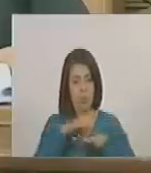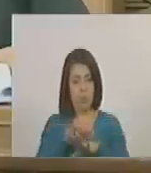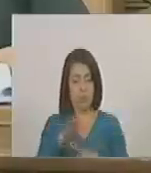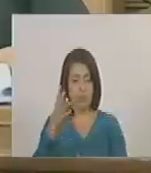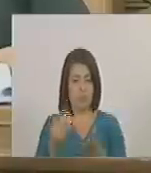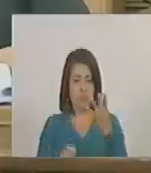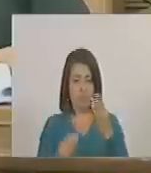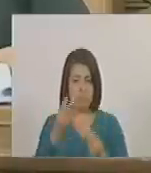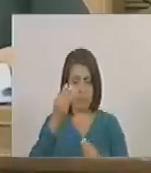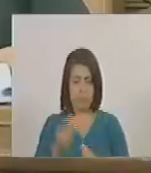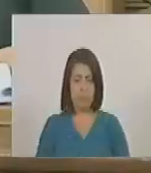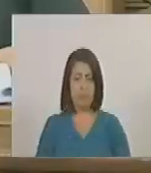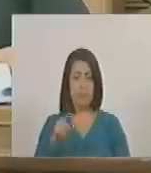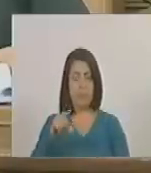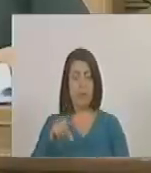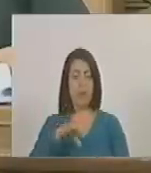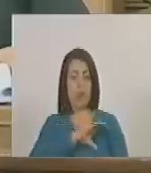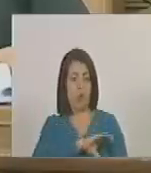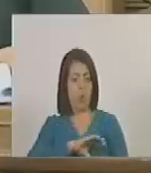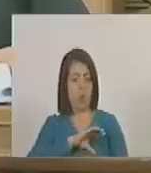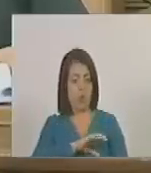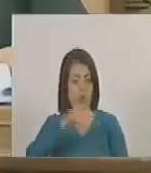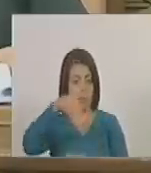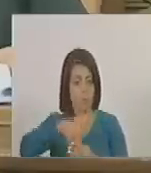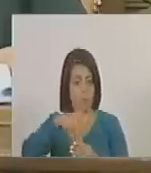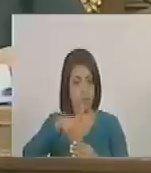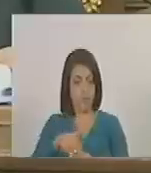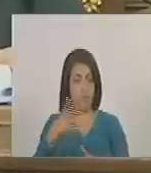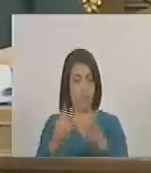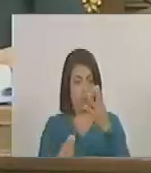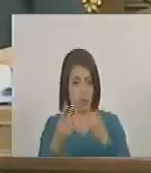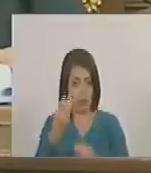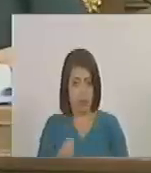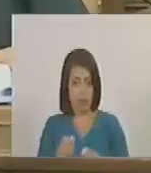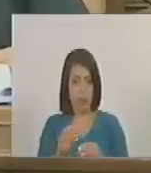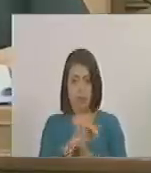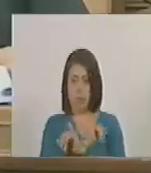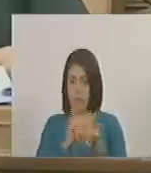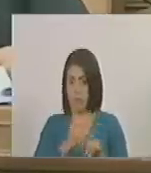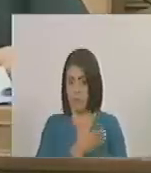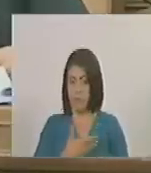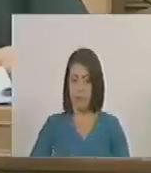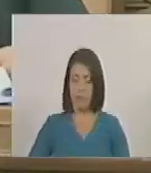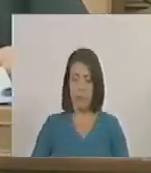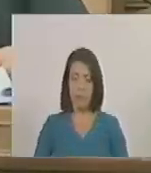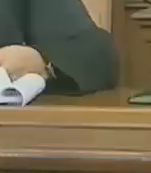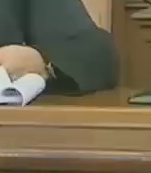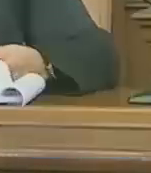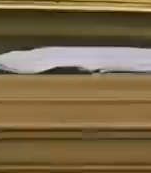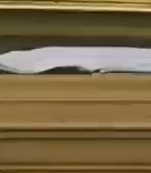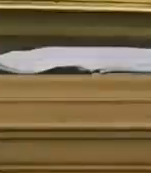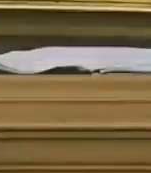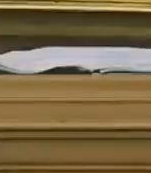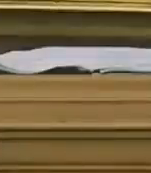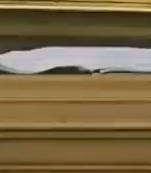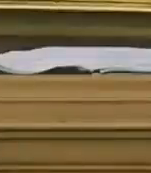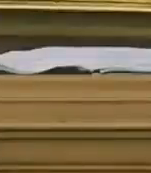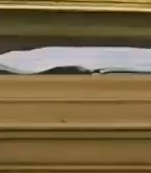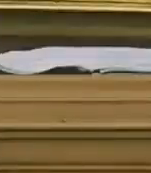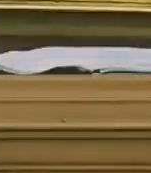Consejo Comunal y de la Comisión Electoral del Consejo Comunal. Es todo, ciudadano presidente. En